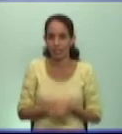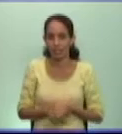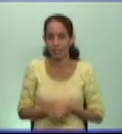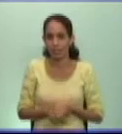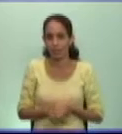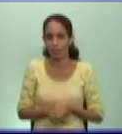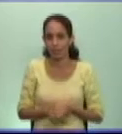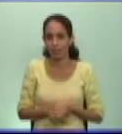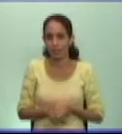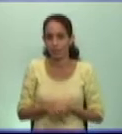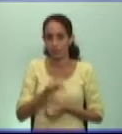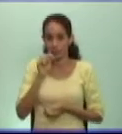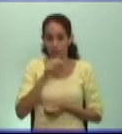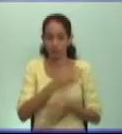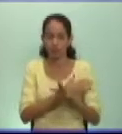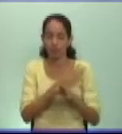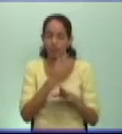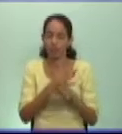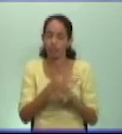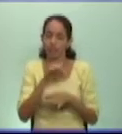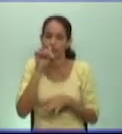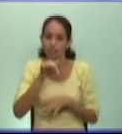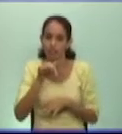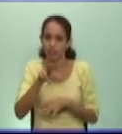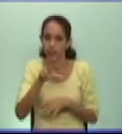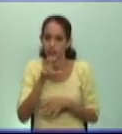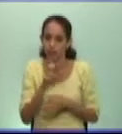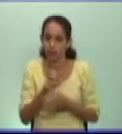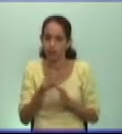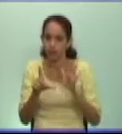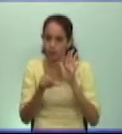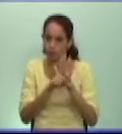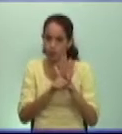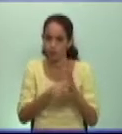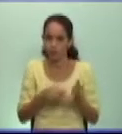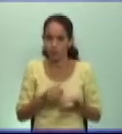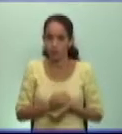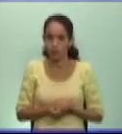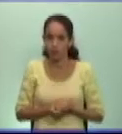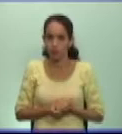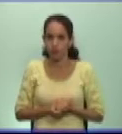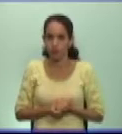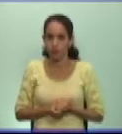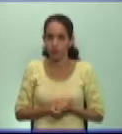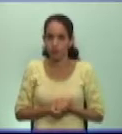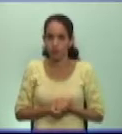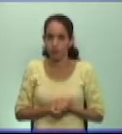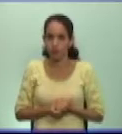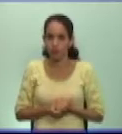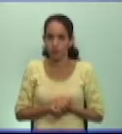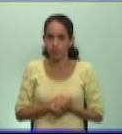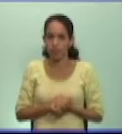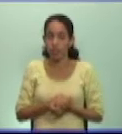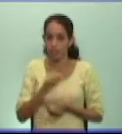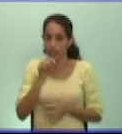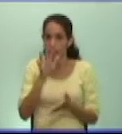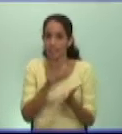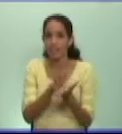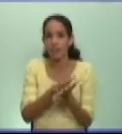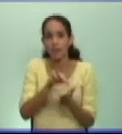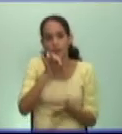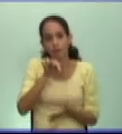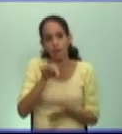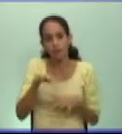aquel exportador a este modelo ya de sustitución de importaciones. Hay un agotamiento porque si se mantiene en medio de